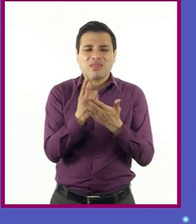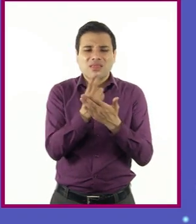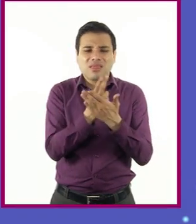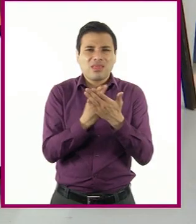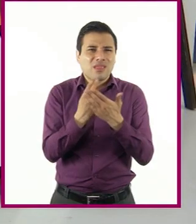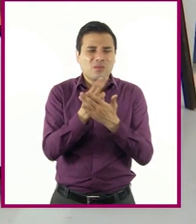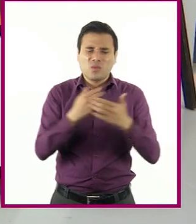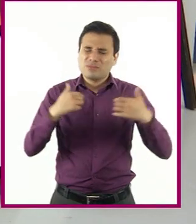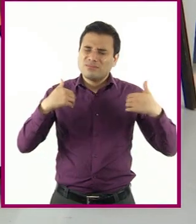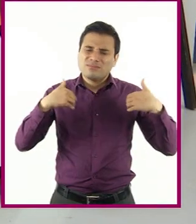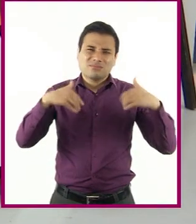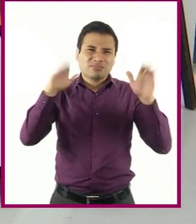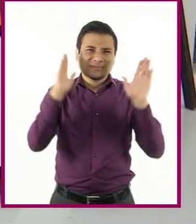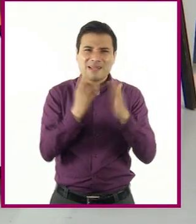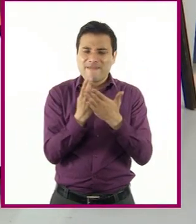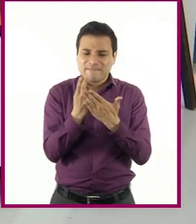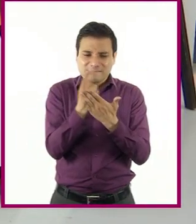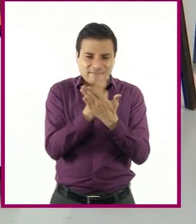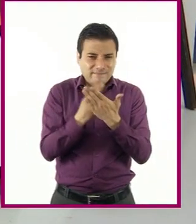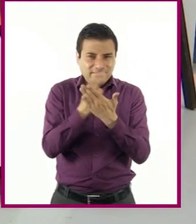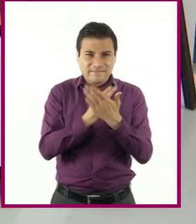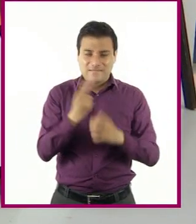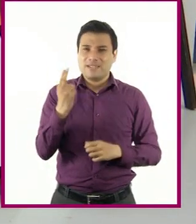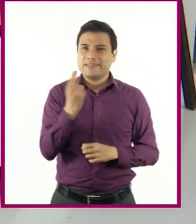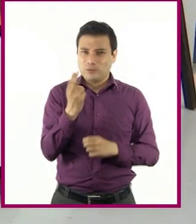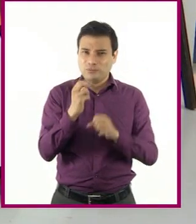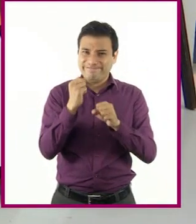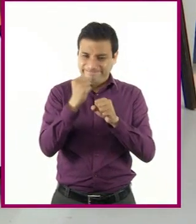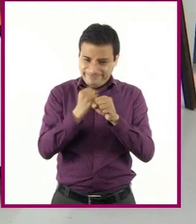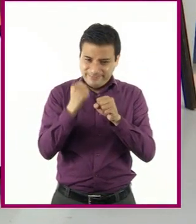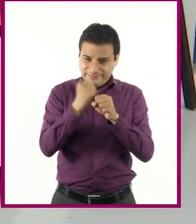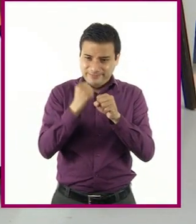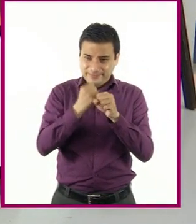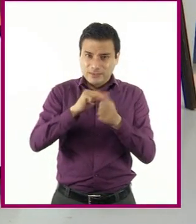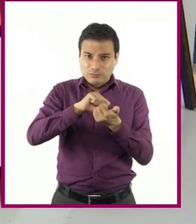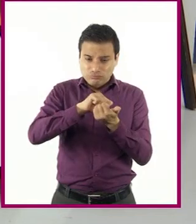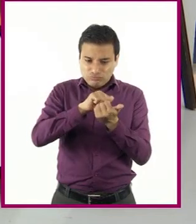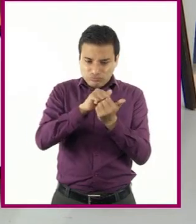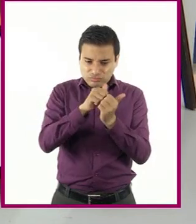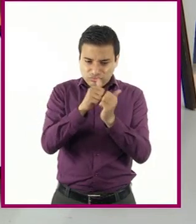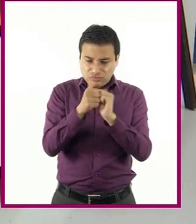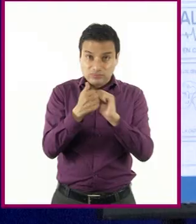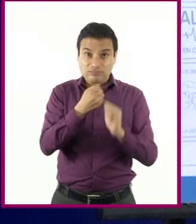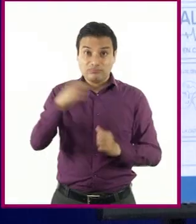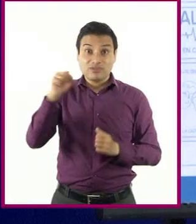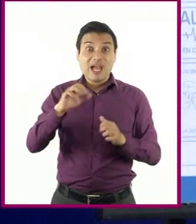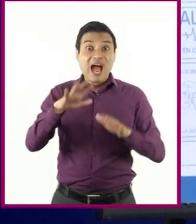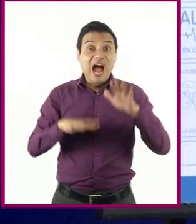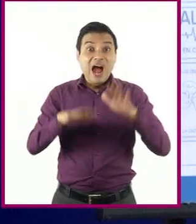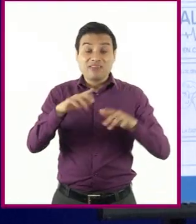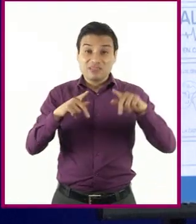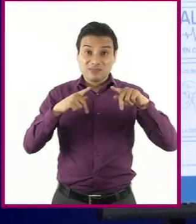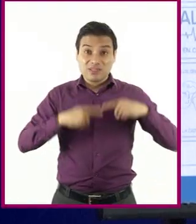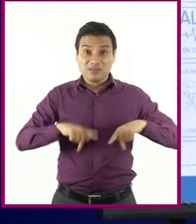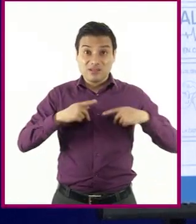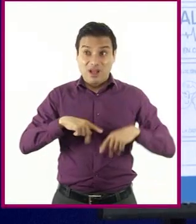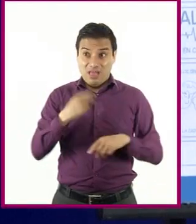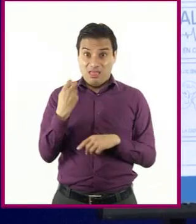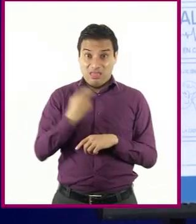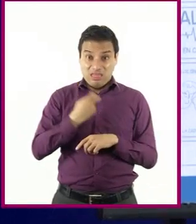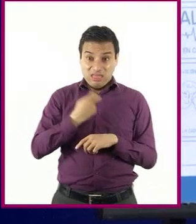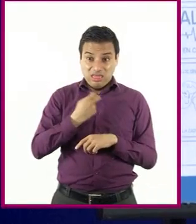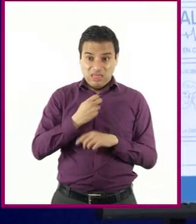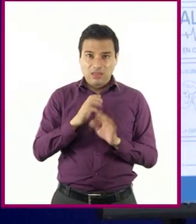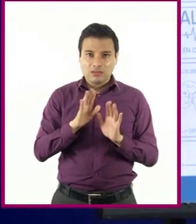propias obras. El dibujo es una habilidad que se perfecciona con la práctica y muchas veces por la crítica de los demás dejamos de